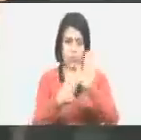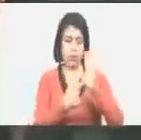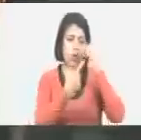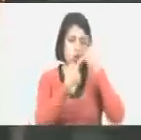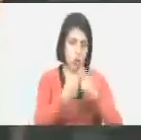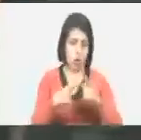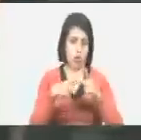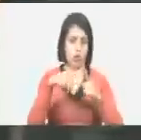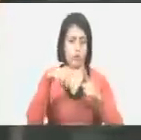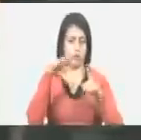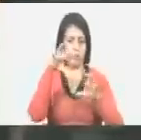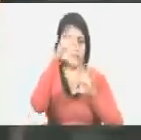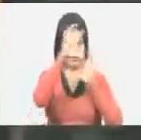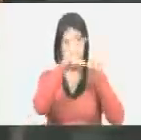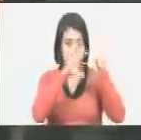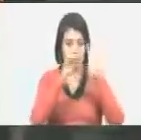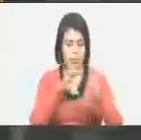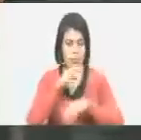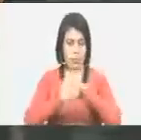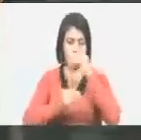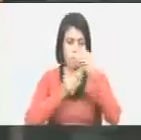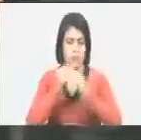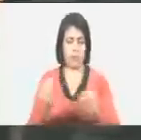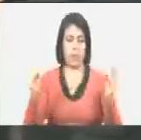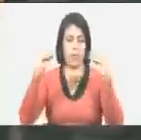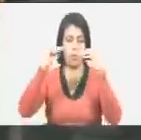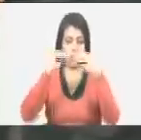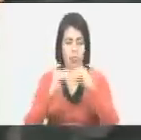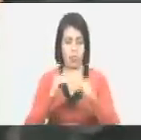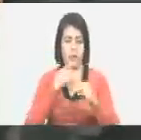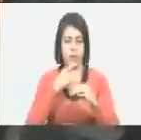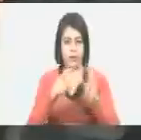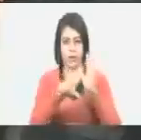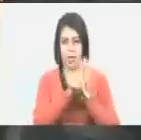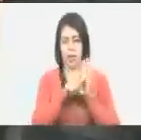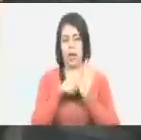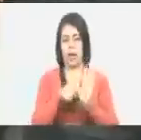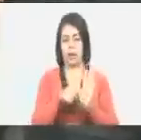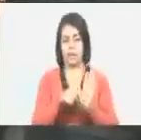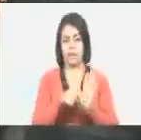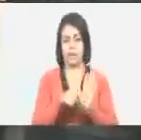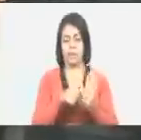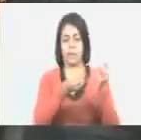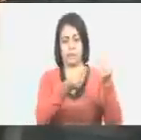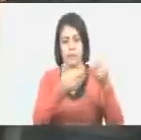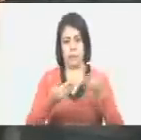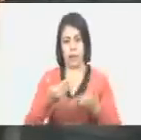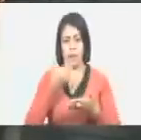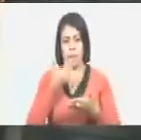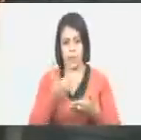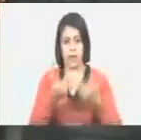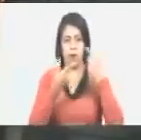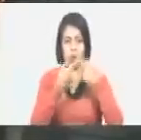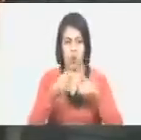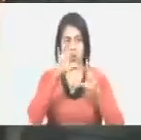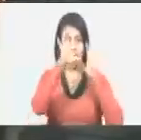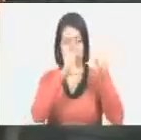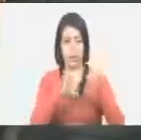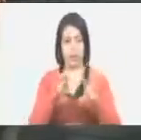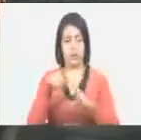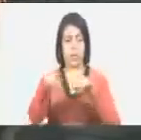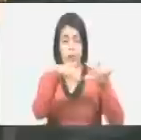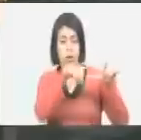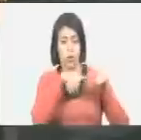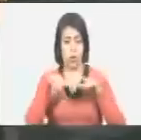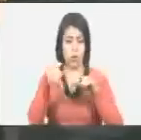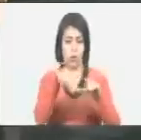otros estados serán tramitadas de conformidad con lo establecido en esta ley. Recibida una solicitud de otro estado que tenga